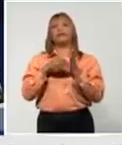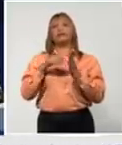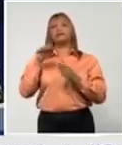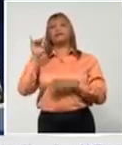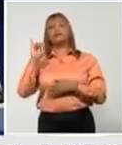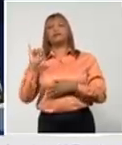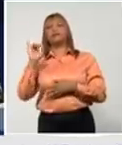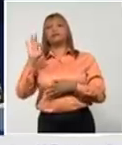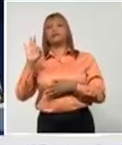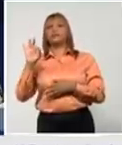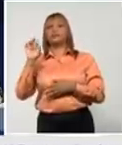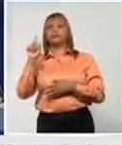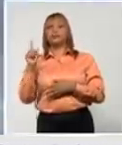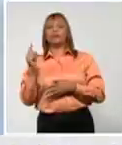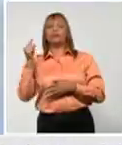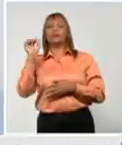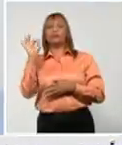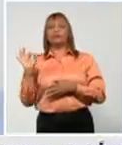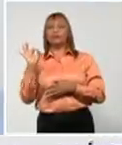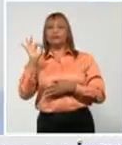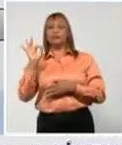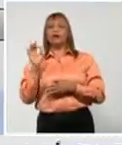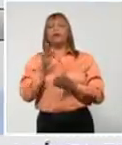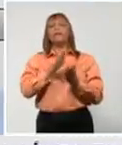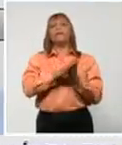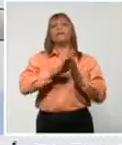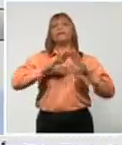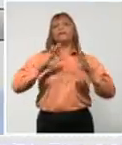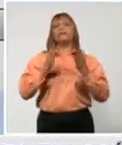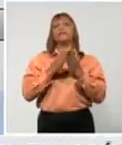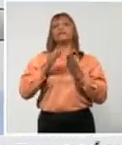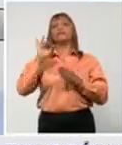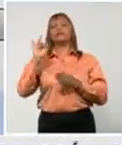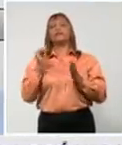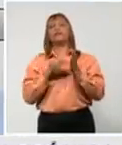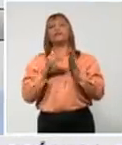141.681 casos y un acumulado de